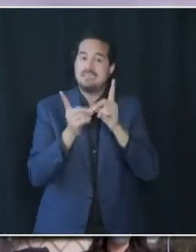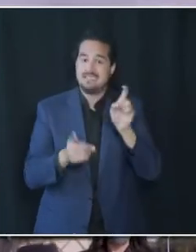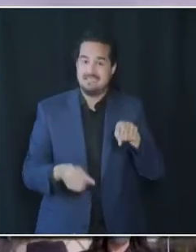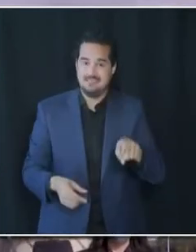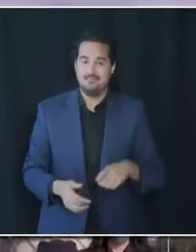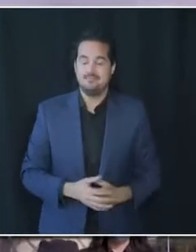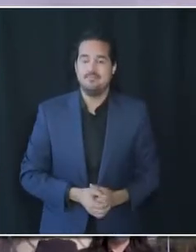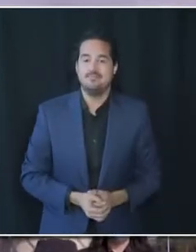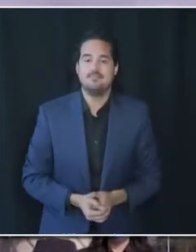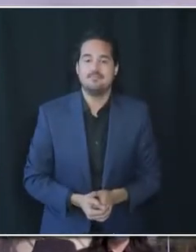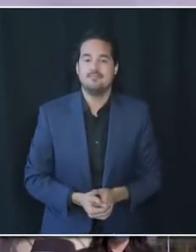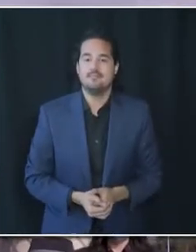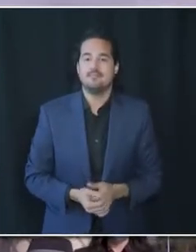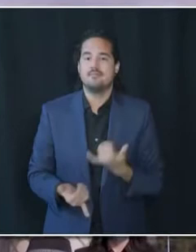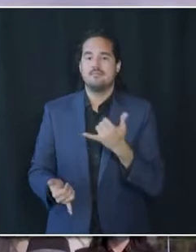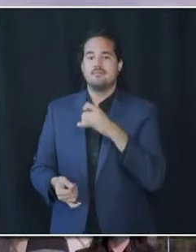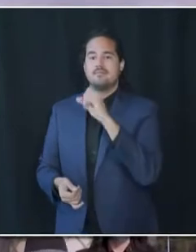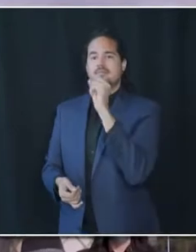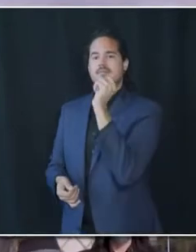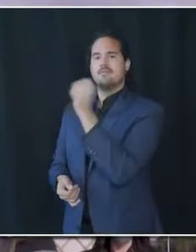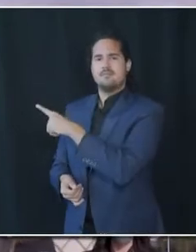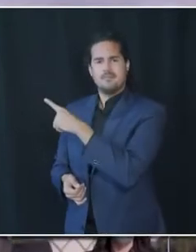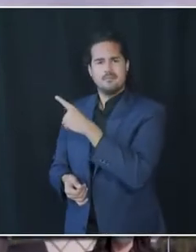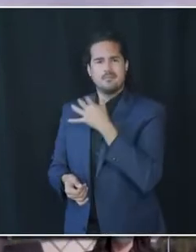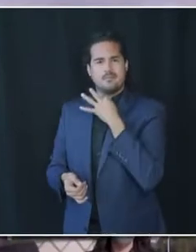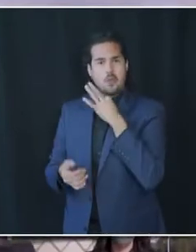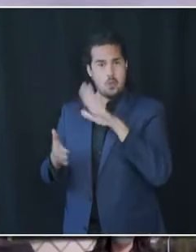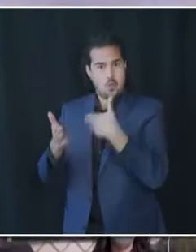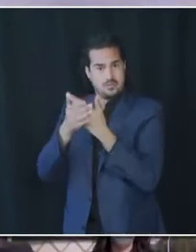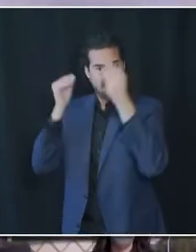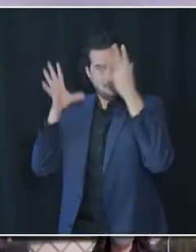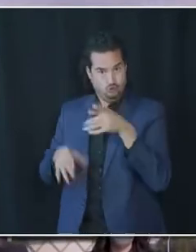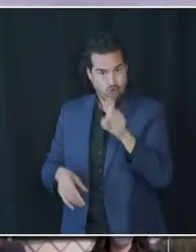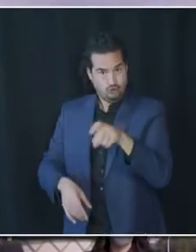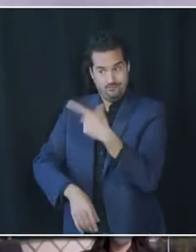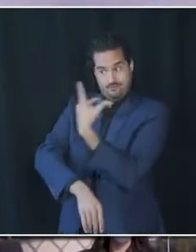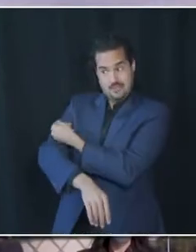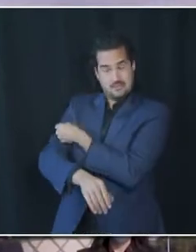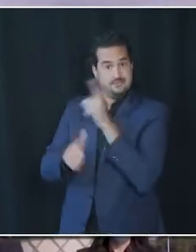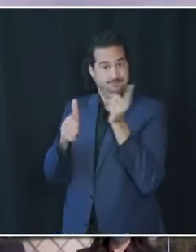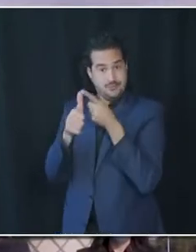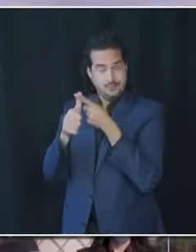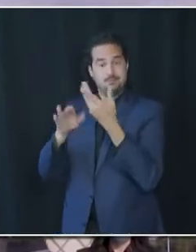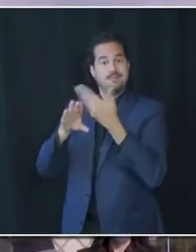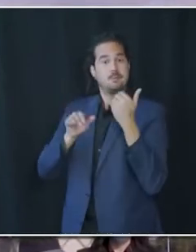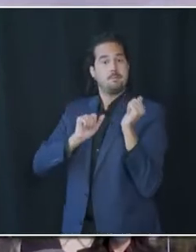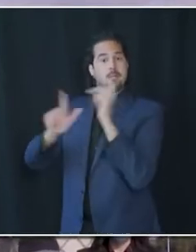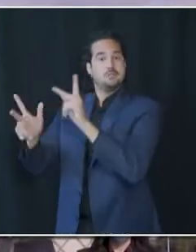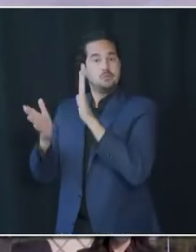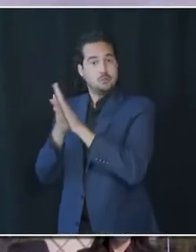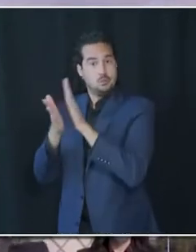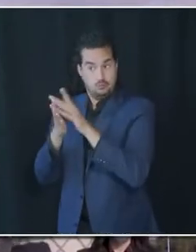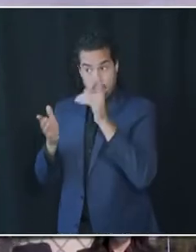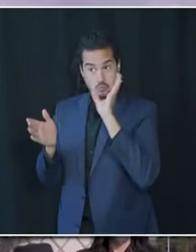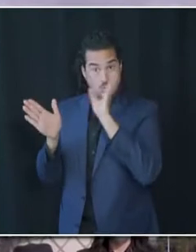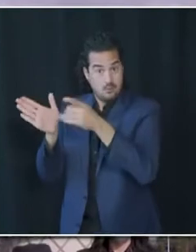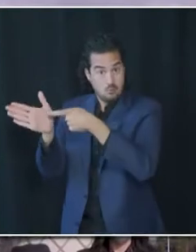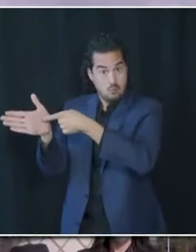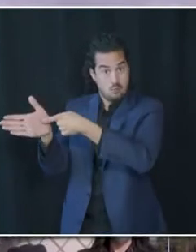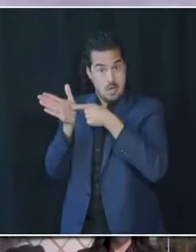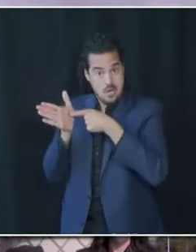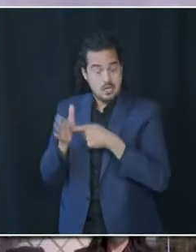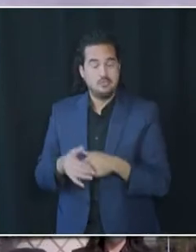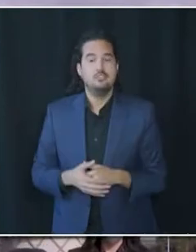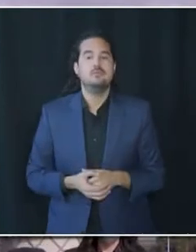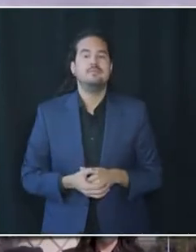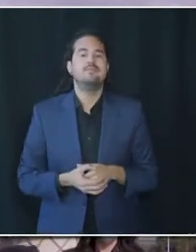tener el prerrequisito de que todos los maestros sean vacunados antes de comenzar quiere decir que no se hará me encantaría ver a